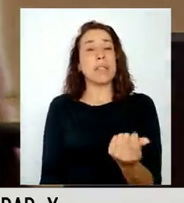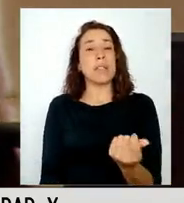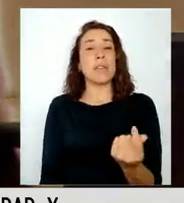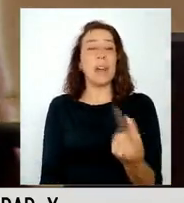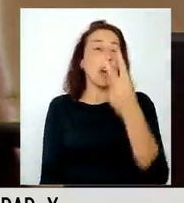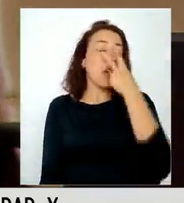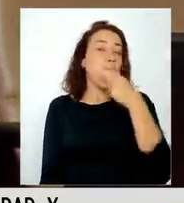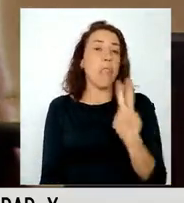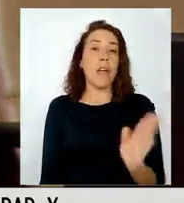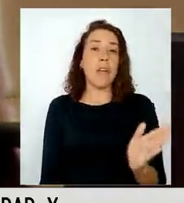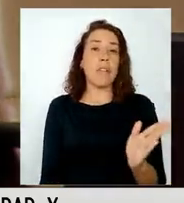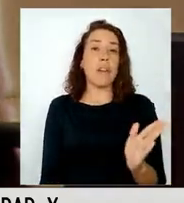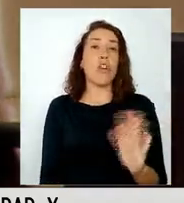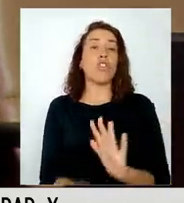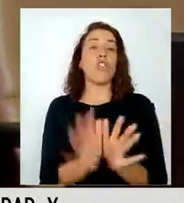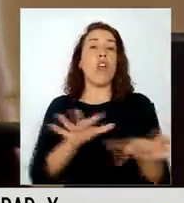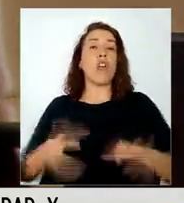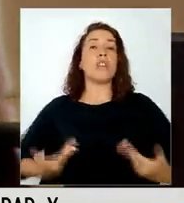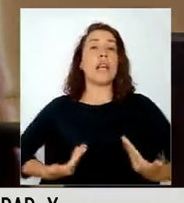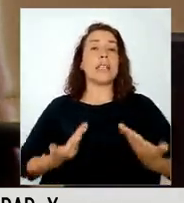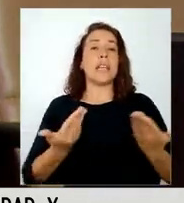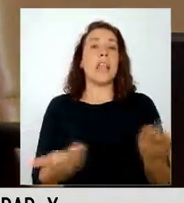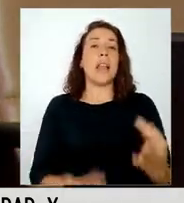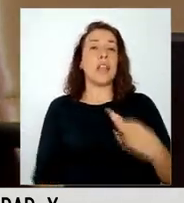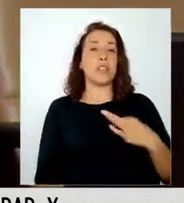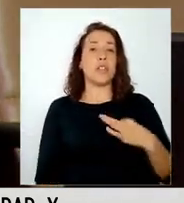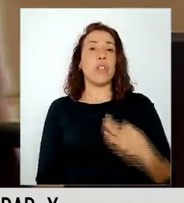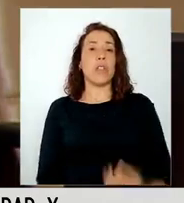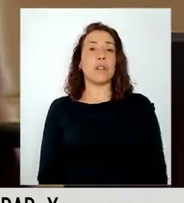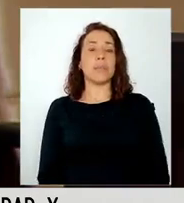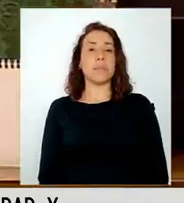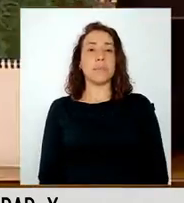productos que se entregan a la ciudadanía Muchas gracias